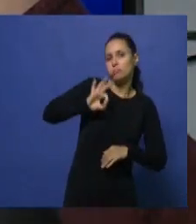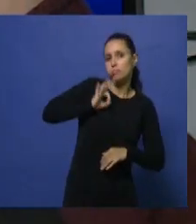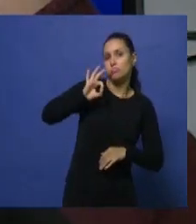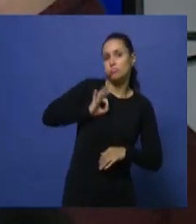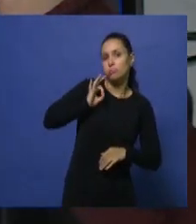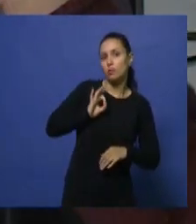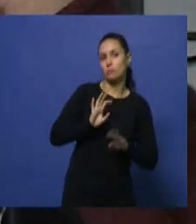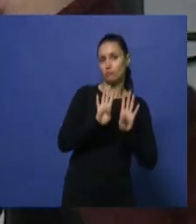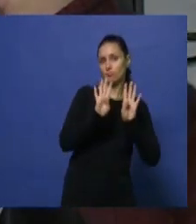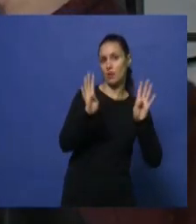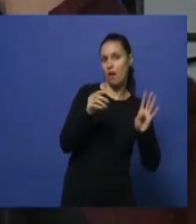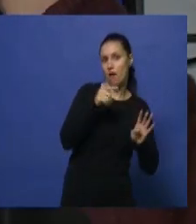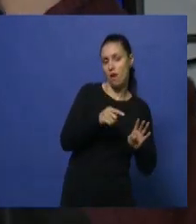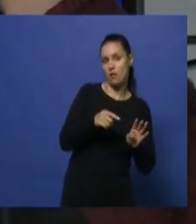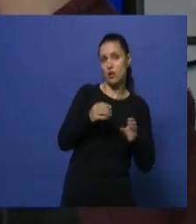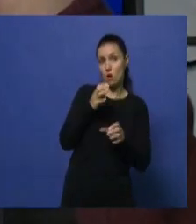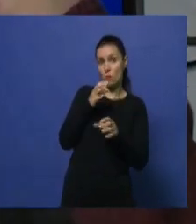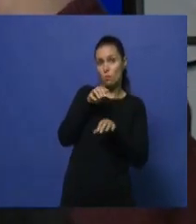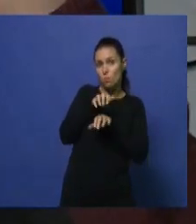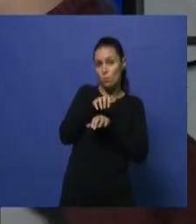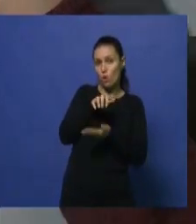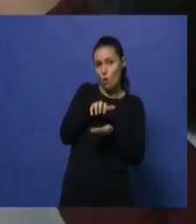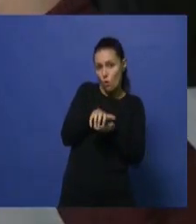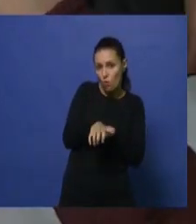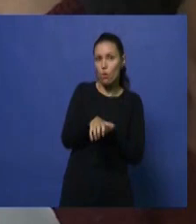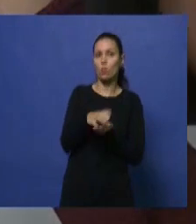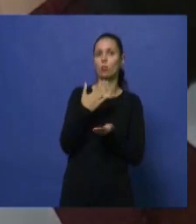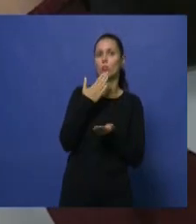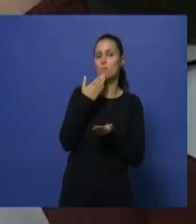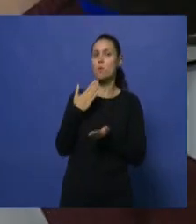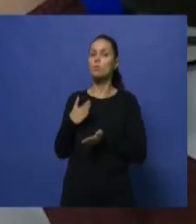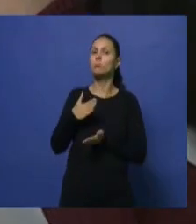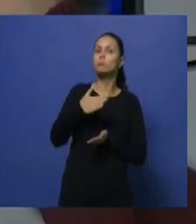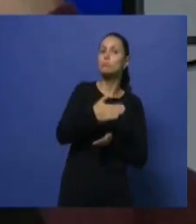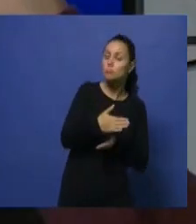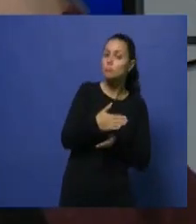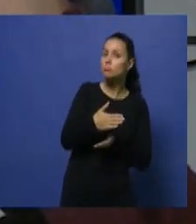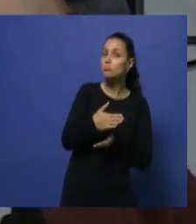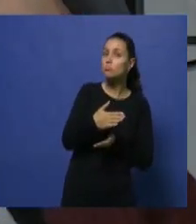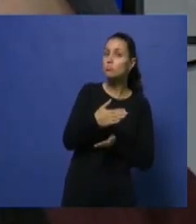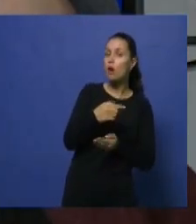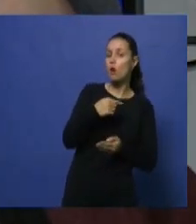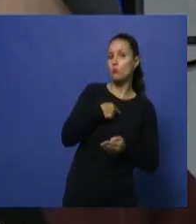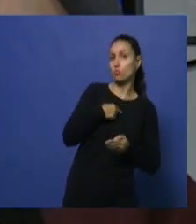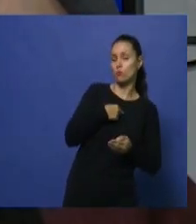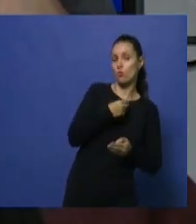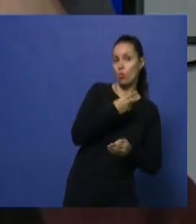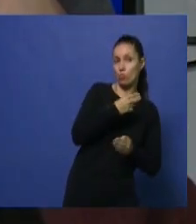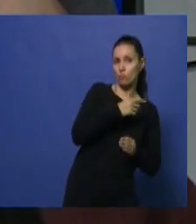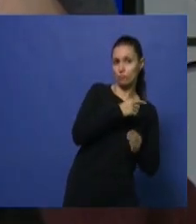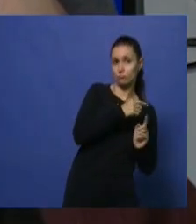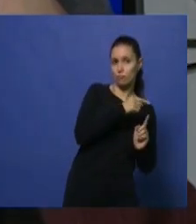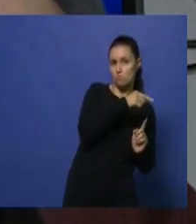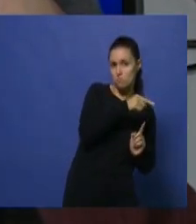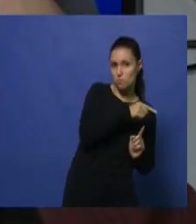colectivo de boca lo vimos es cercano estábamos justamente en esa esquina pero está vamos a dos cuadras ingresando o sea que